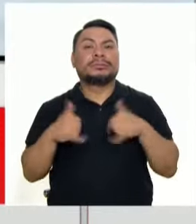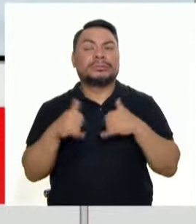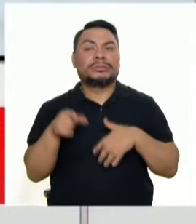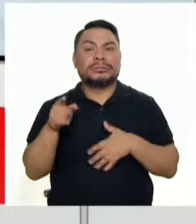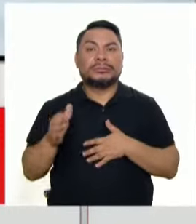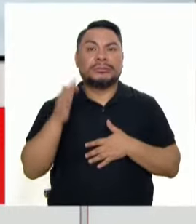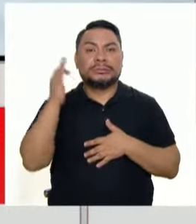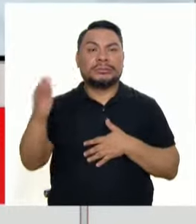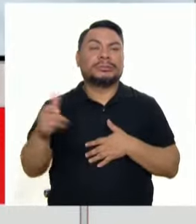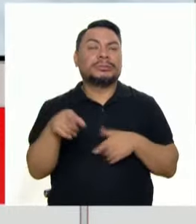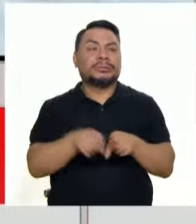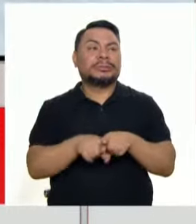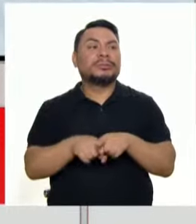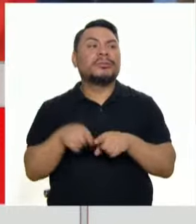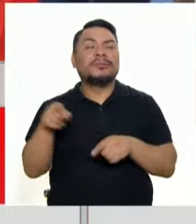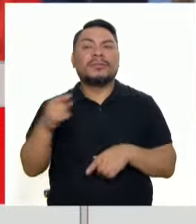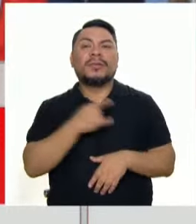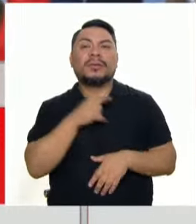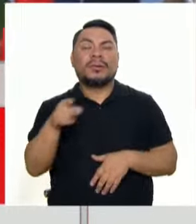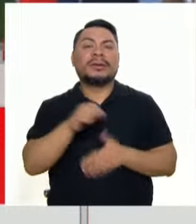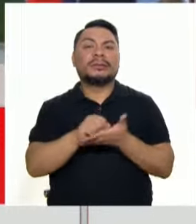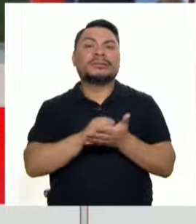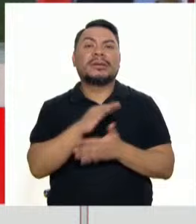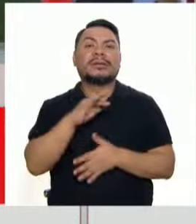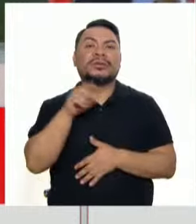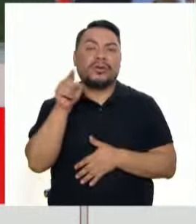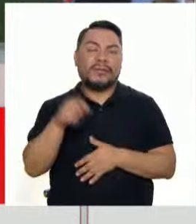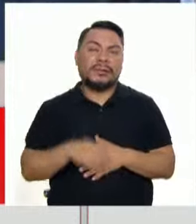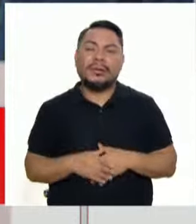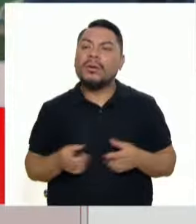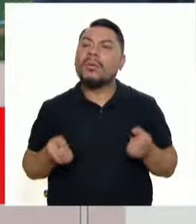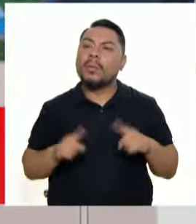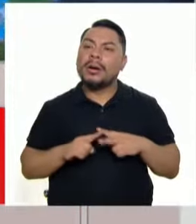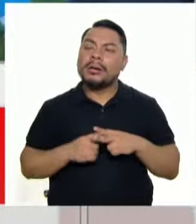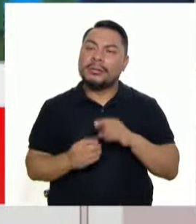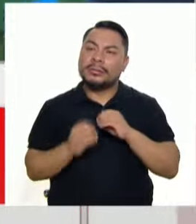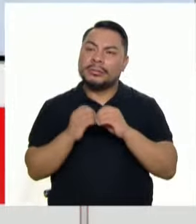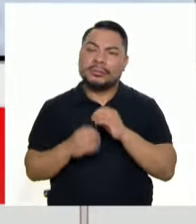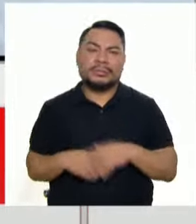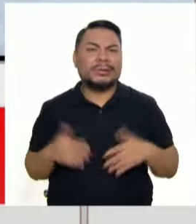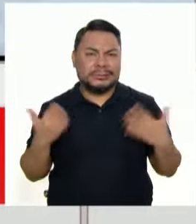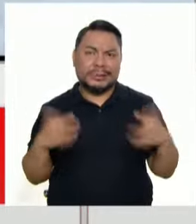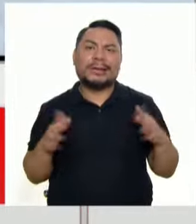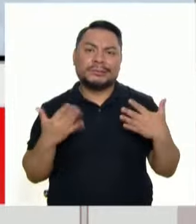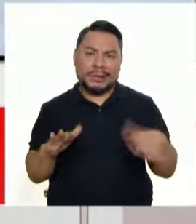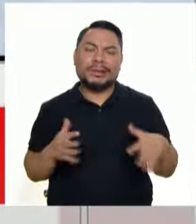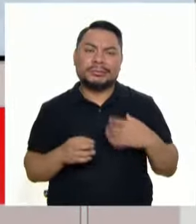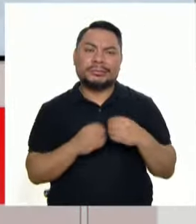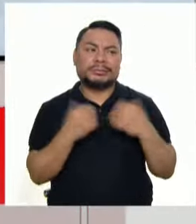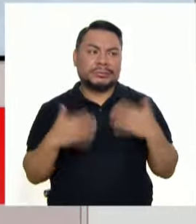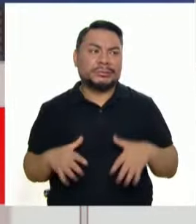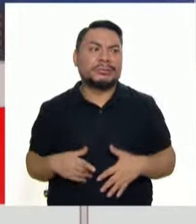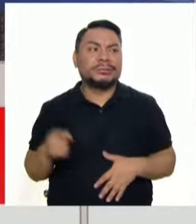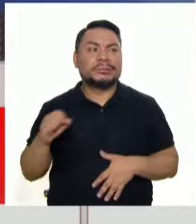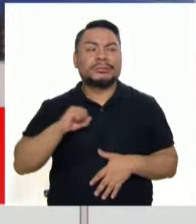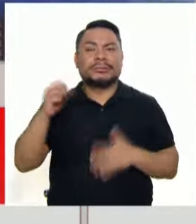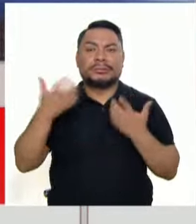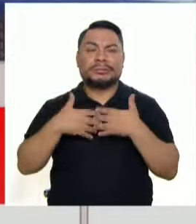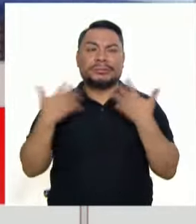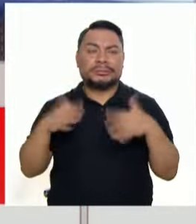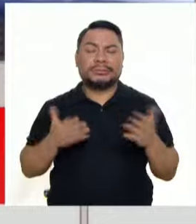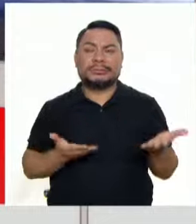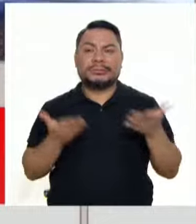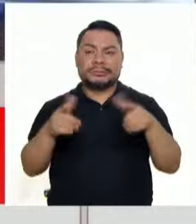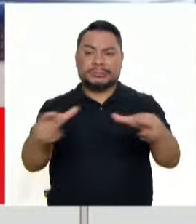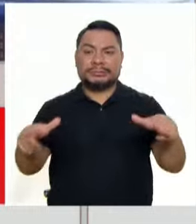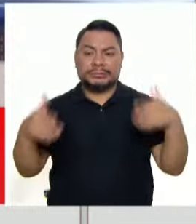ser la residencia y comedor universitario de la San Cristóbal de Huamanga. ¿Cuándo comienza la construcción de esta vía? Ya, está en marcha. Está en marcha, ya ganó la empresa, ya se hizo la entrega